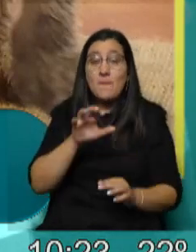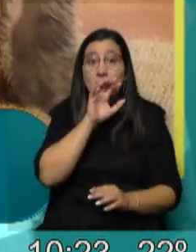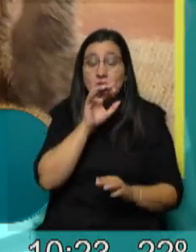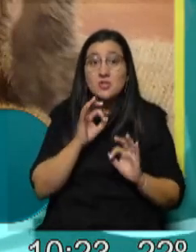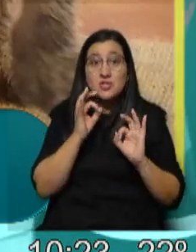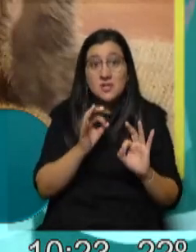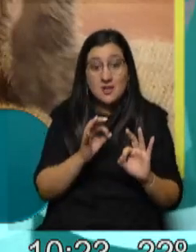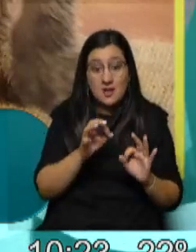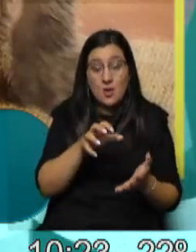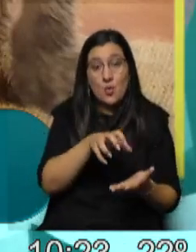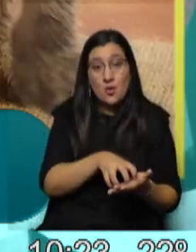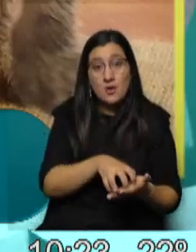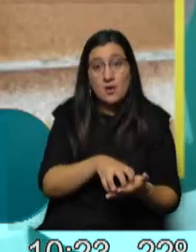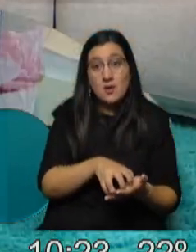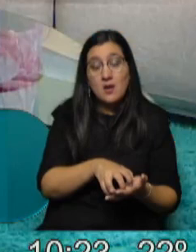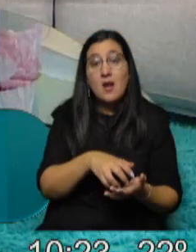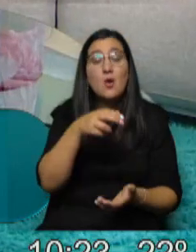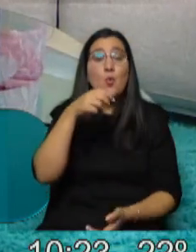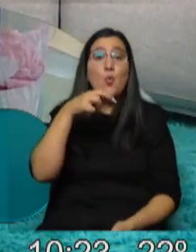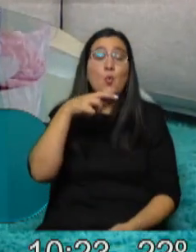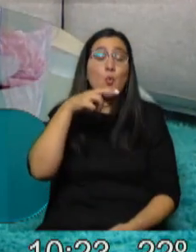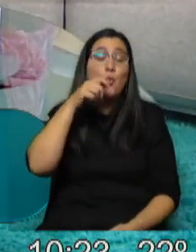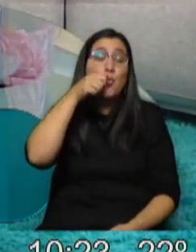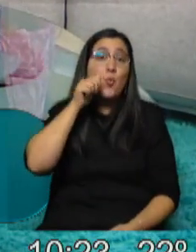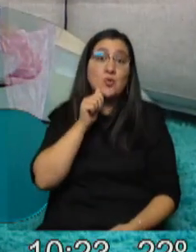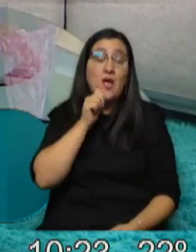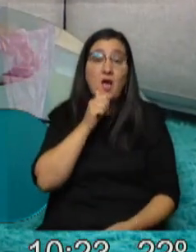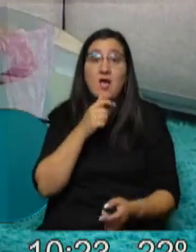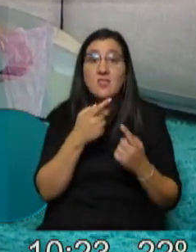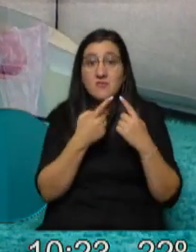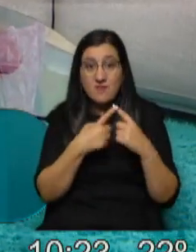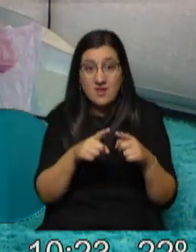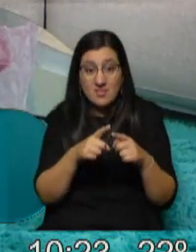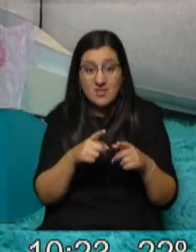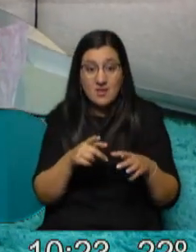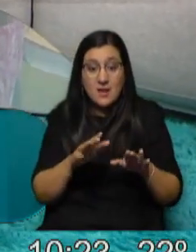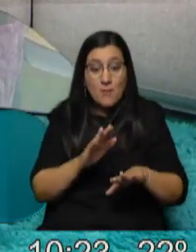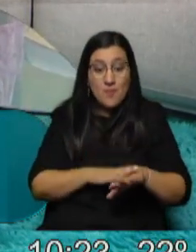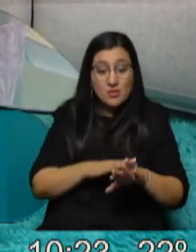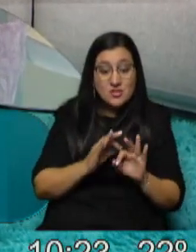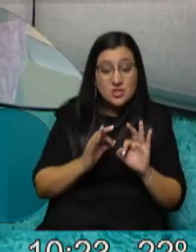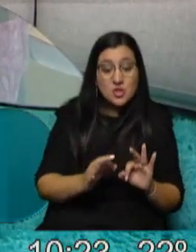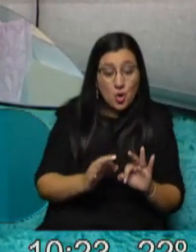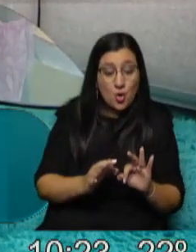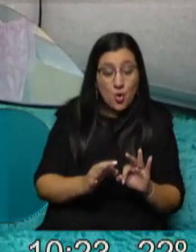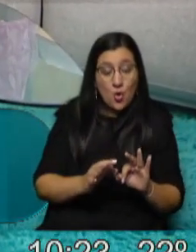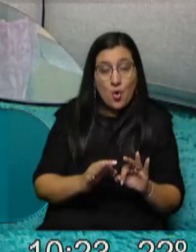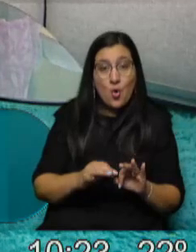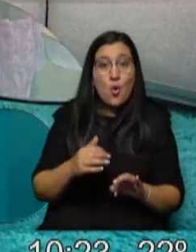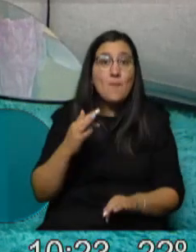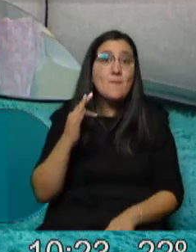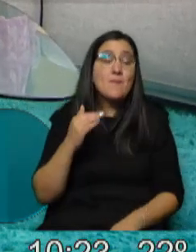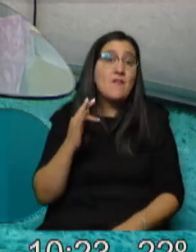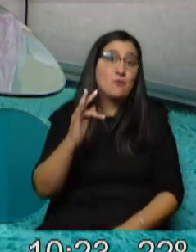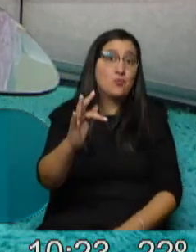comportamiento es distinto al que va a tener a futuro. Los perros, como todos, claro, evalúan, miran, ven, sacan la ficha, dicen con aquel no, con aquel sí. Claro, pero